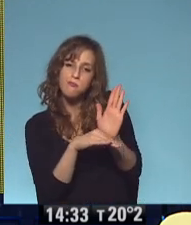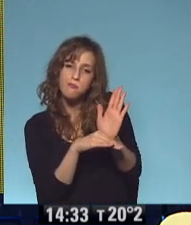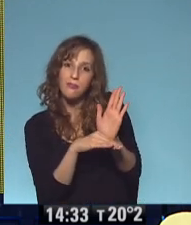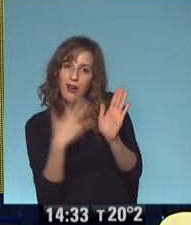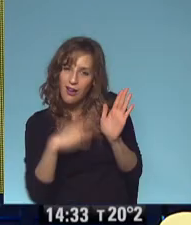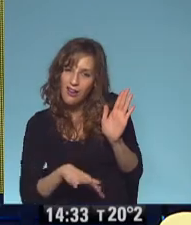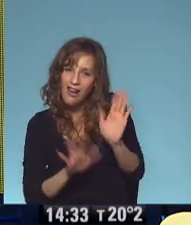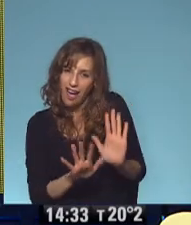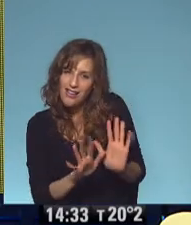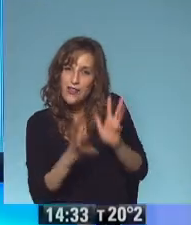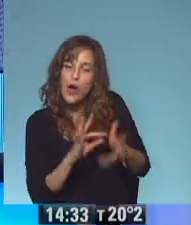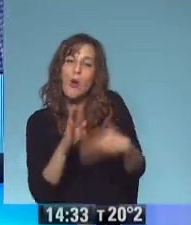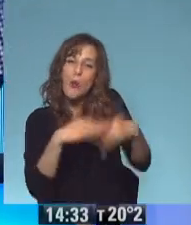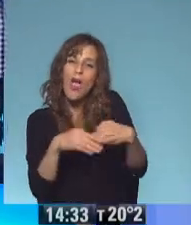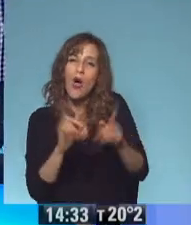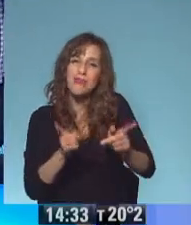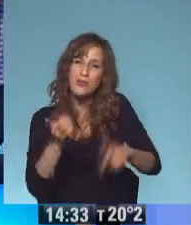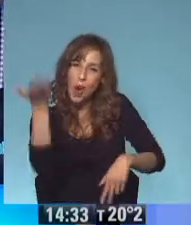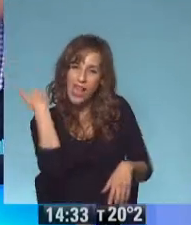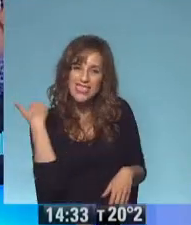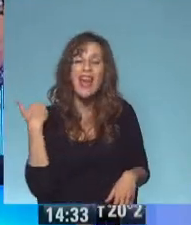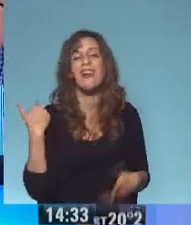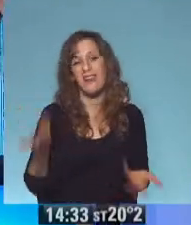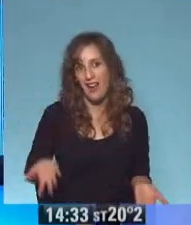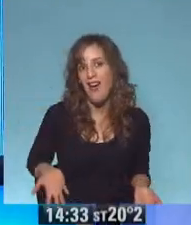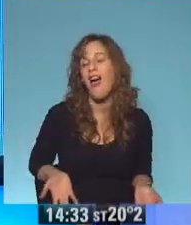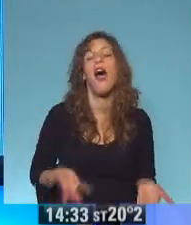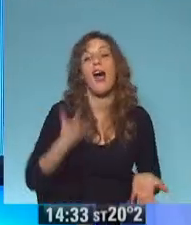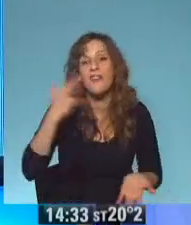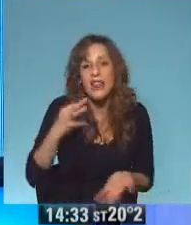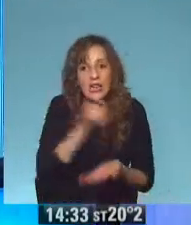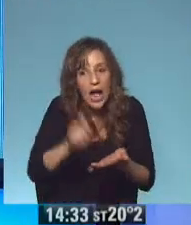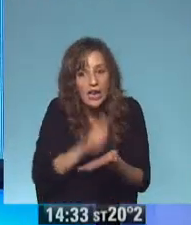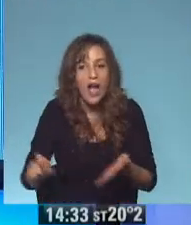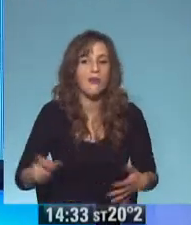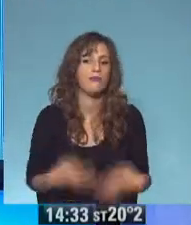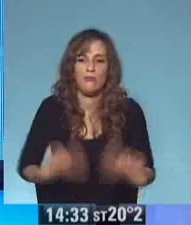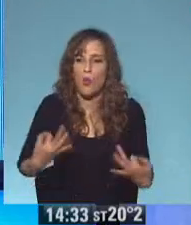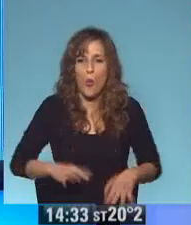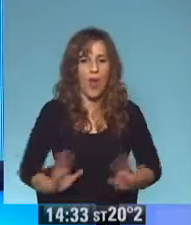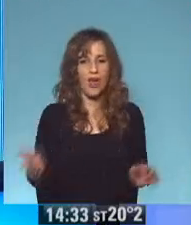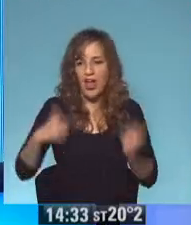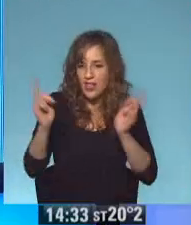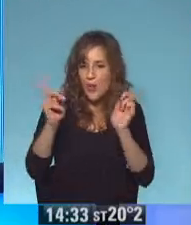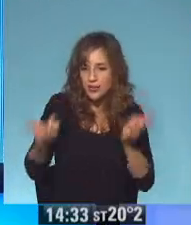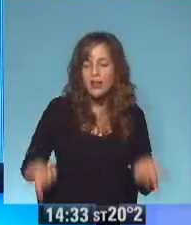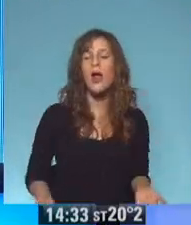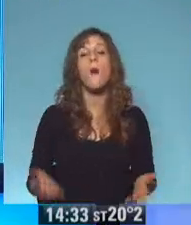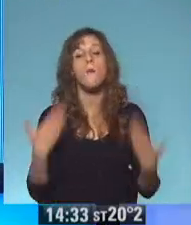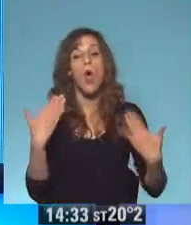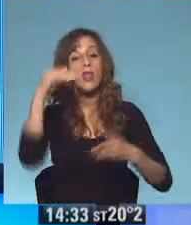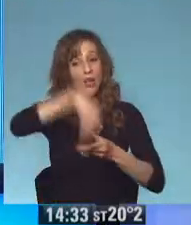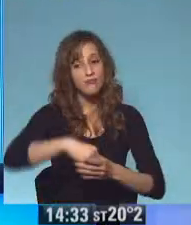Y ahí encontraba la colección, por ejemplo. Esta tarea me parece muy divertida. Muy divertida. Entonces podemos hacer un plano de nuestra casa.